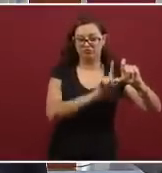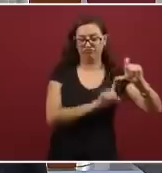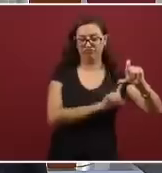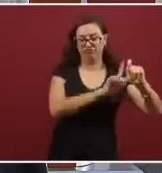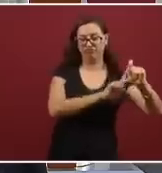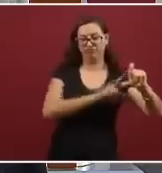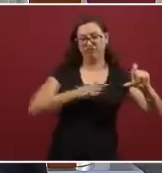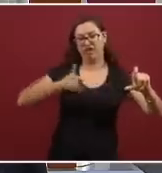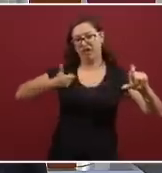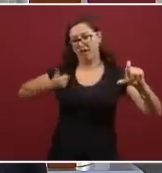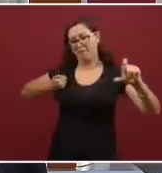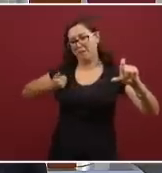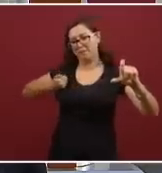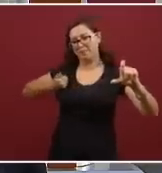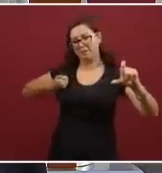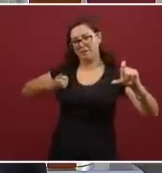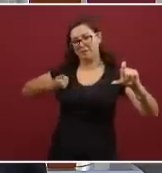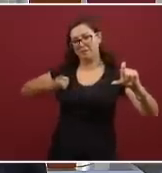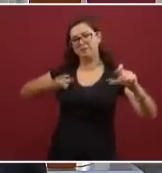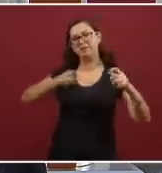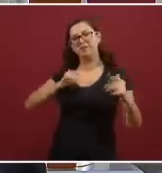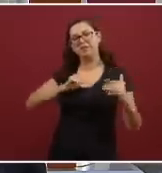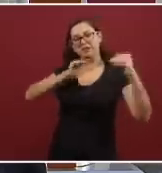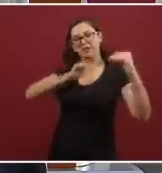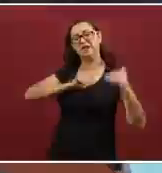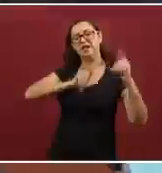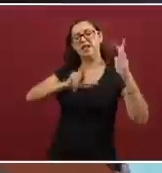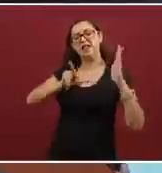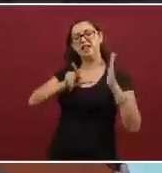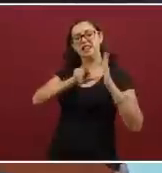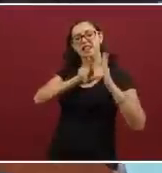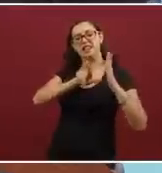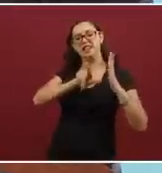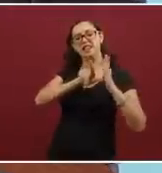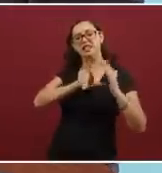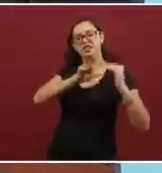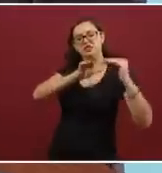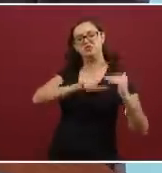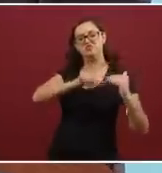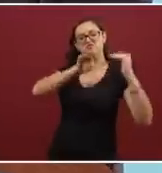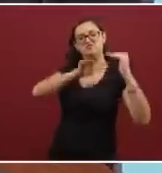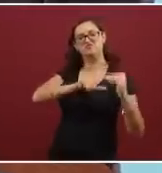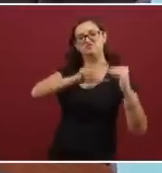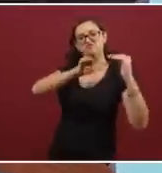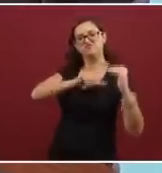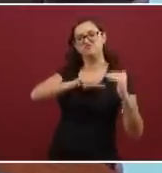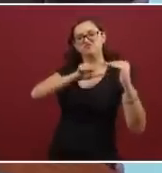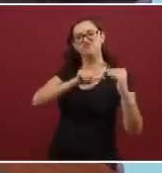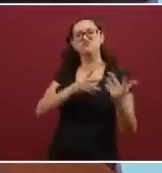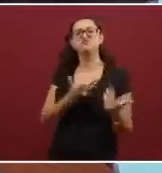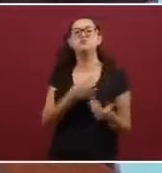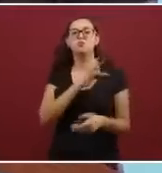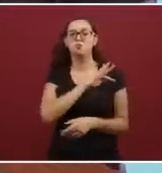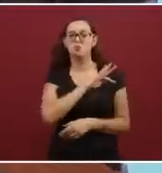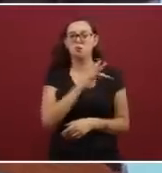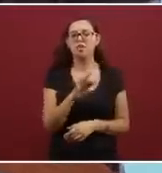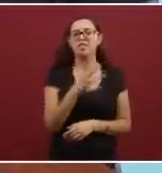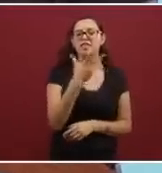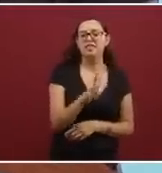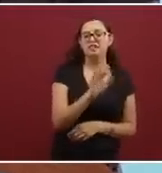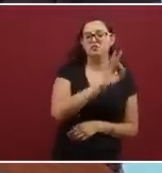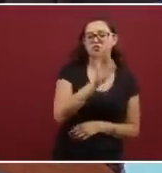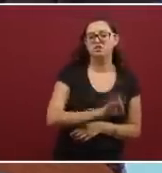voluntad el porcentaje del litro. Le puede estar quitando, como vimos en otra tabla, 10%,